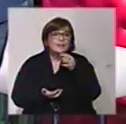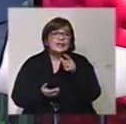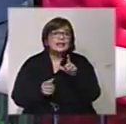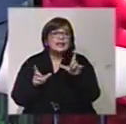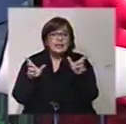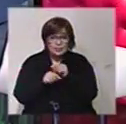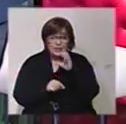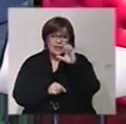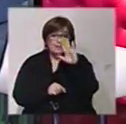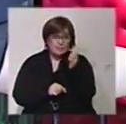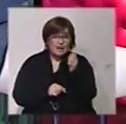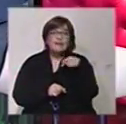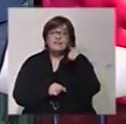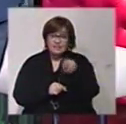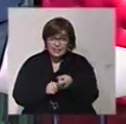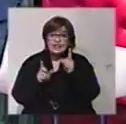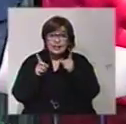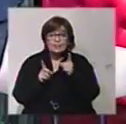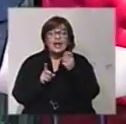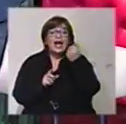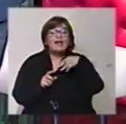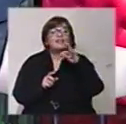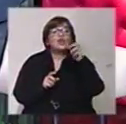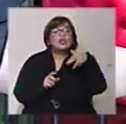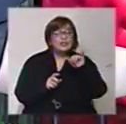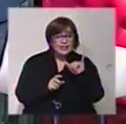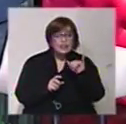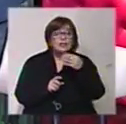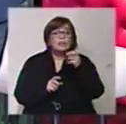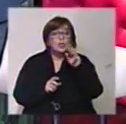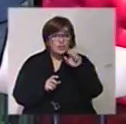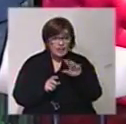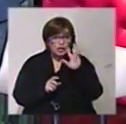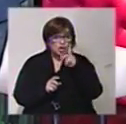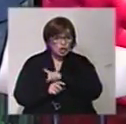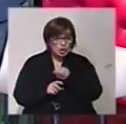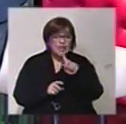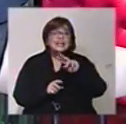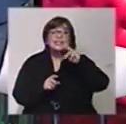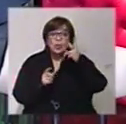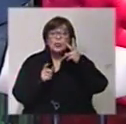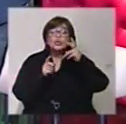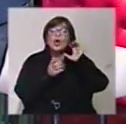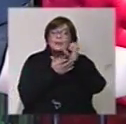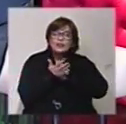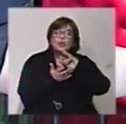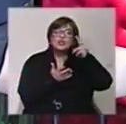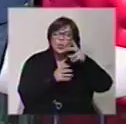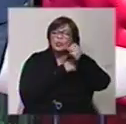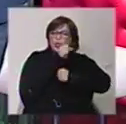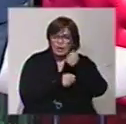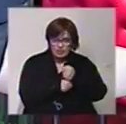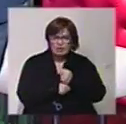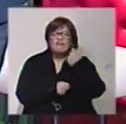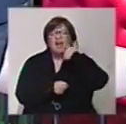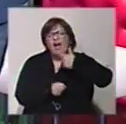EPA, viene un capítulo de Anthony Burdén, Lo Desconocido, el segundo capítulo de la segunda temporada. Hay un montón para ver todavía en TNU.